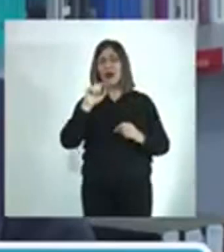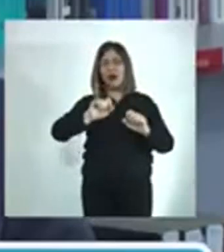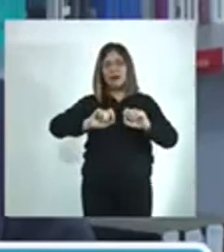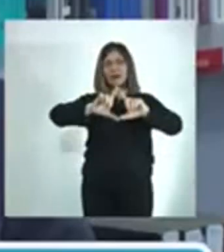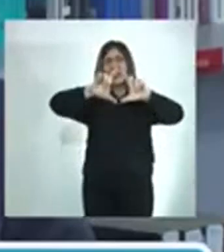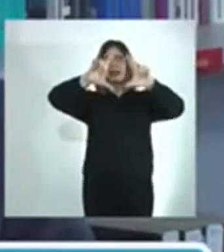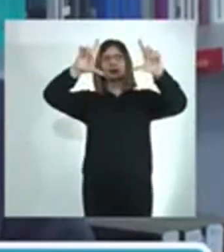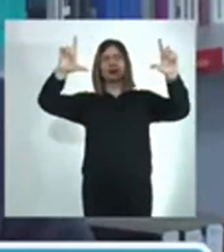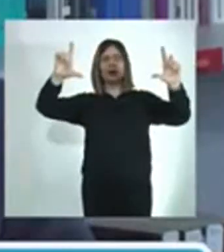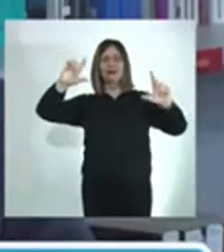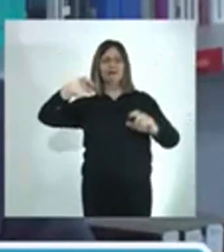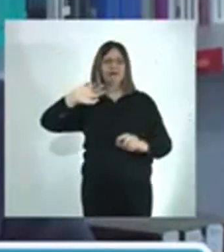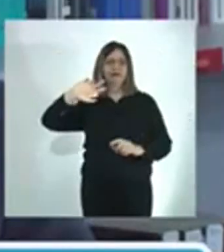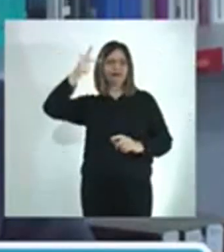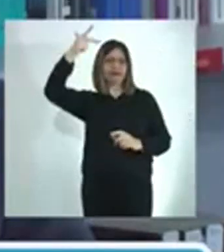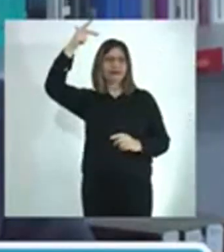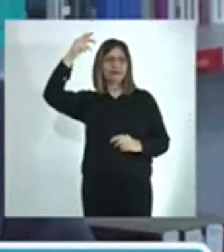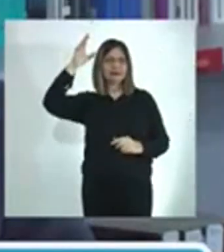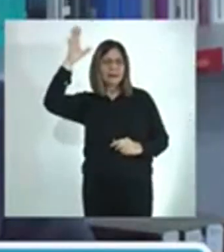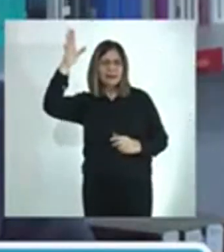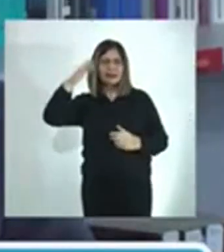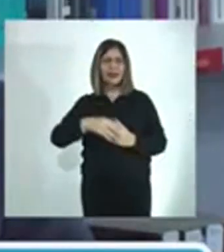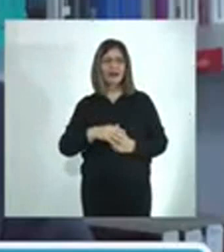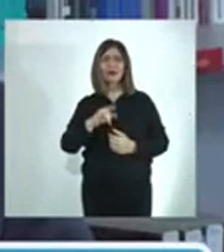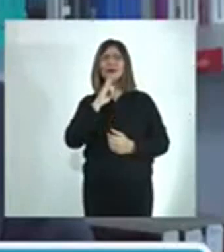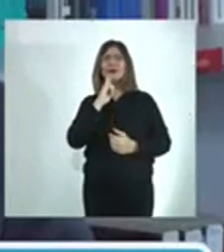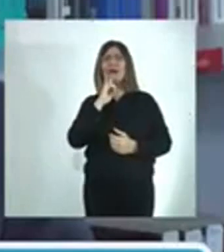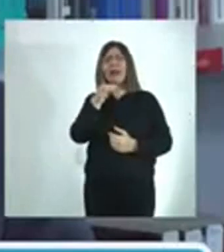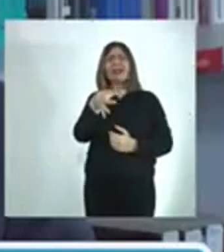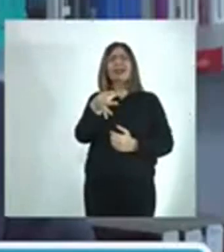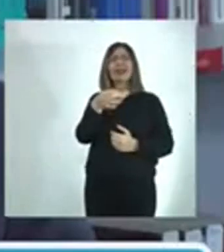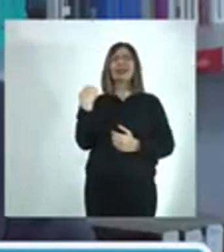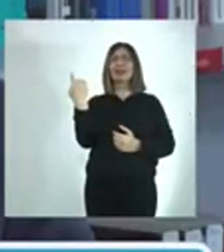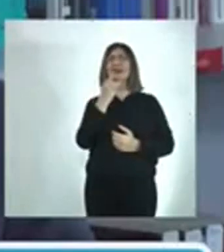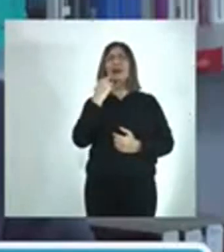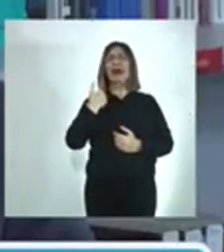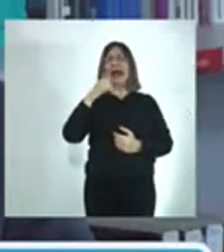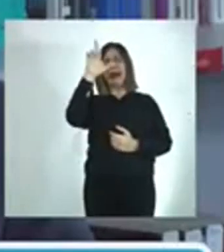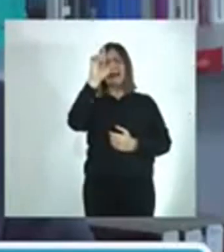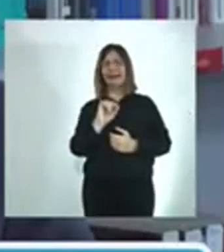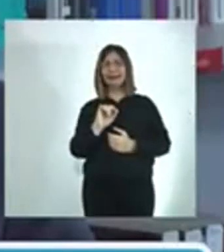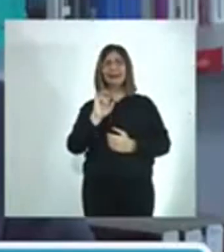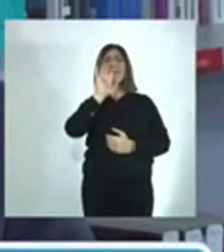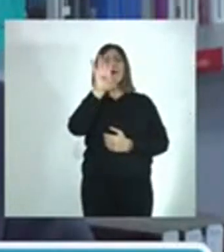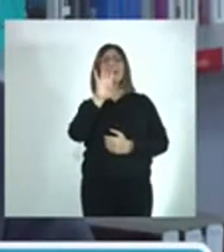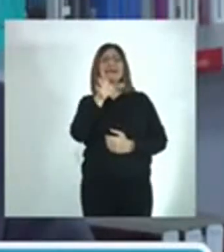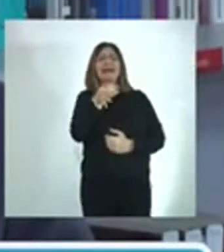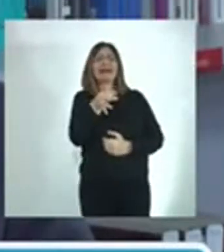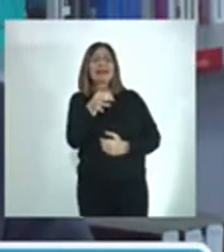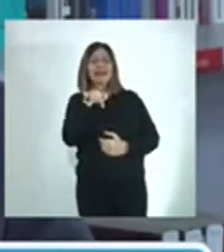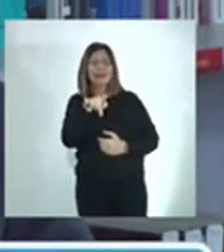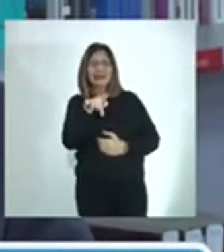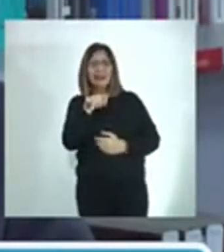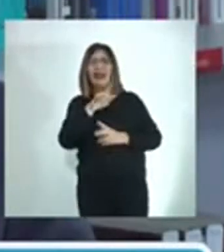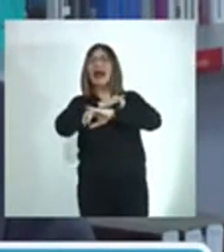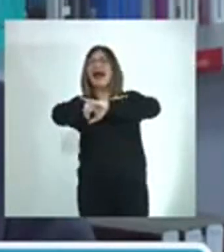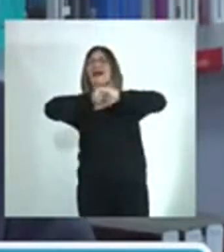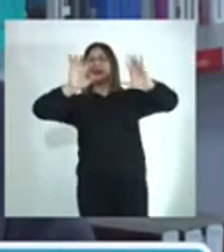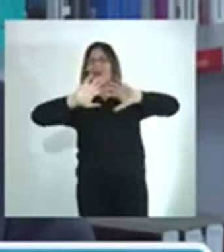viendo, Tucumán es pequeño, Tucumán es chico, Tucumán es la provincia más chica que hay en la Argentina. Pero también